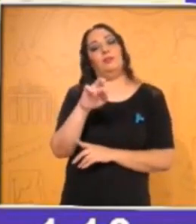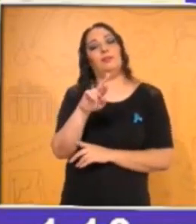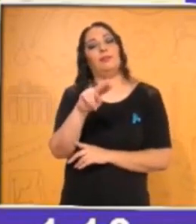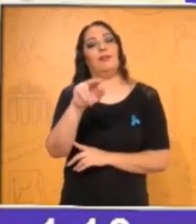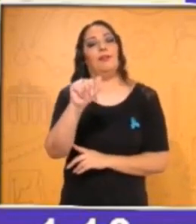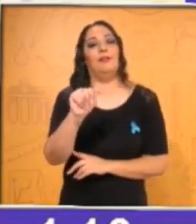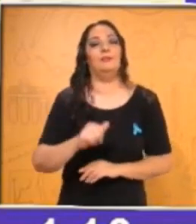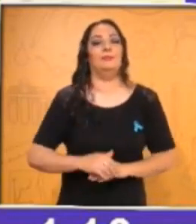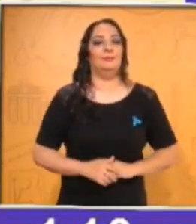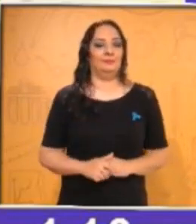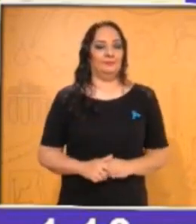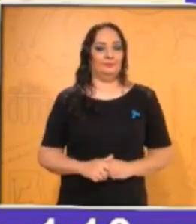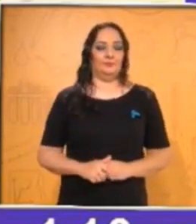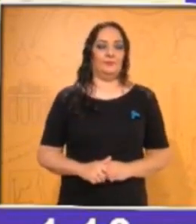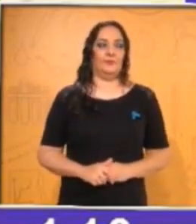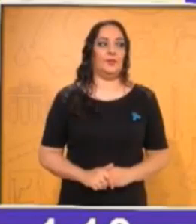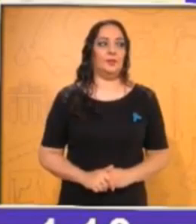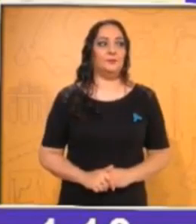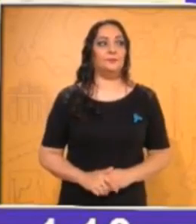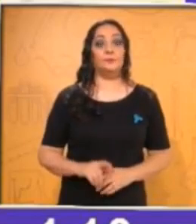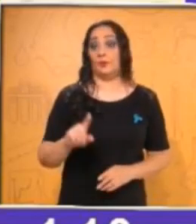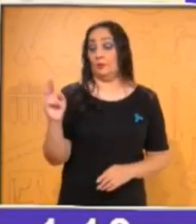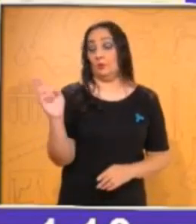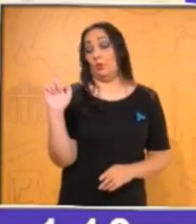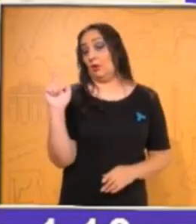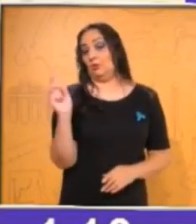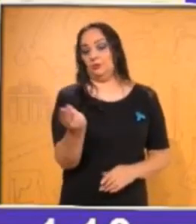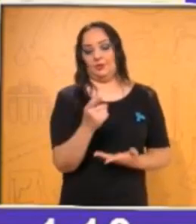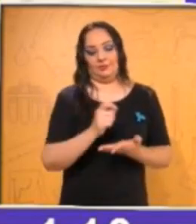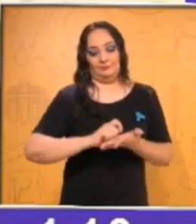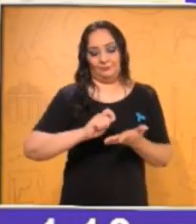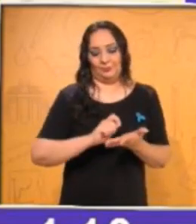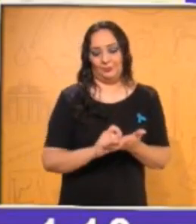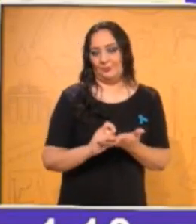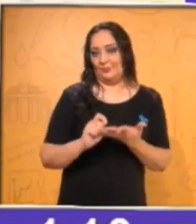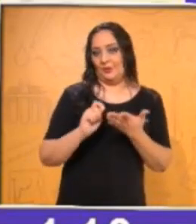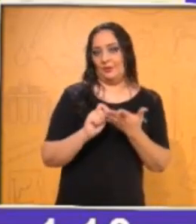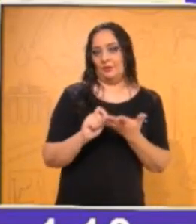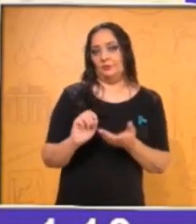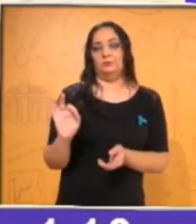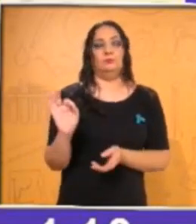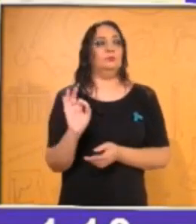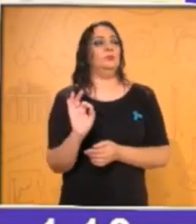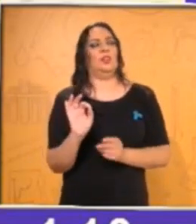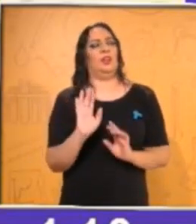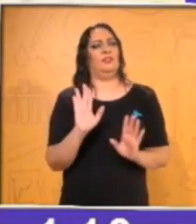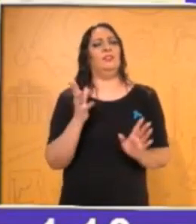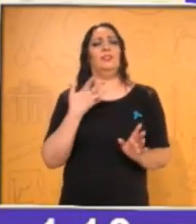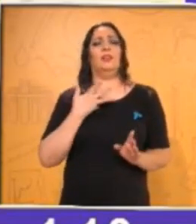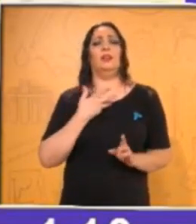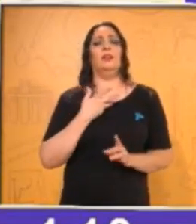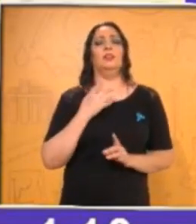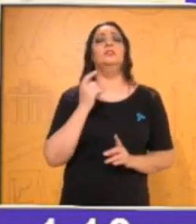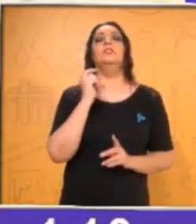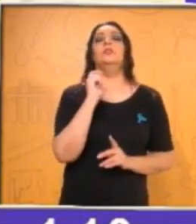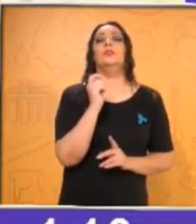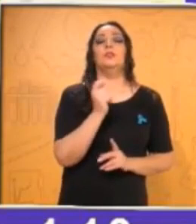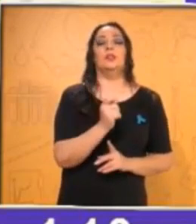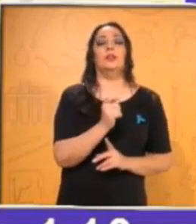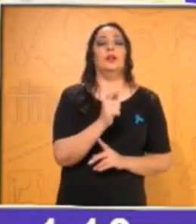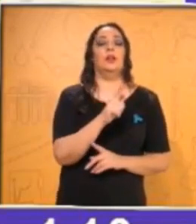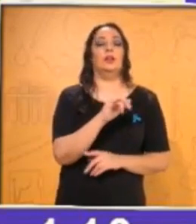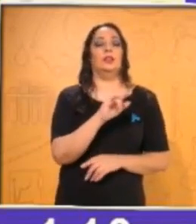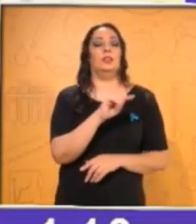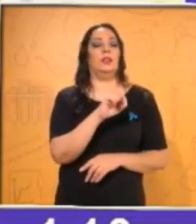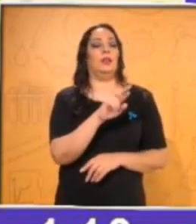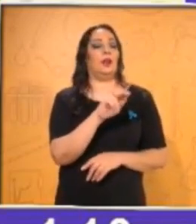Muy bien, vámonos. Espero lo hayan alcanzado a apuntar nada más. Con que se queden con eso, sentido literal, es realmente lo que está sucediendo,